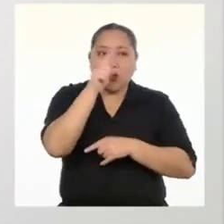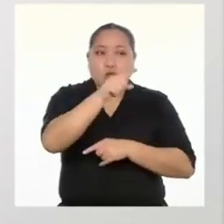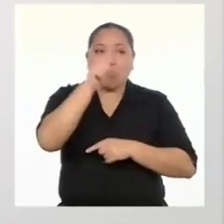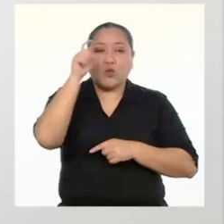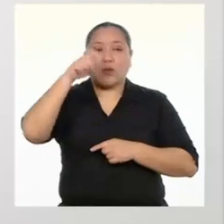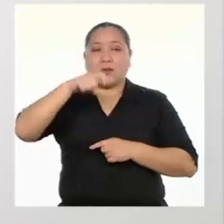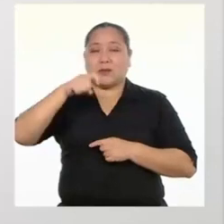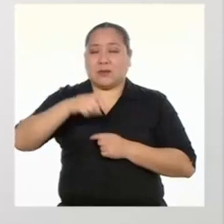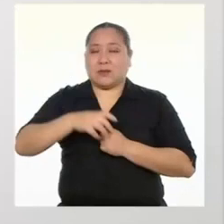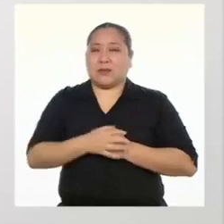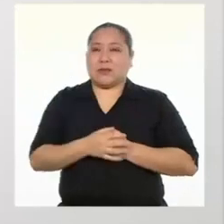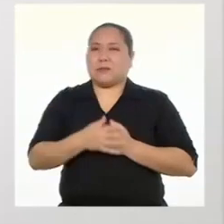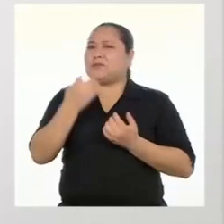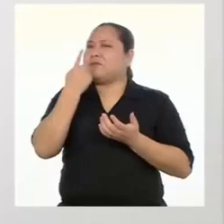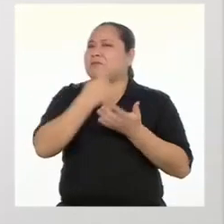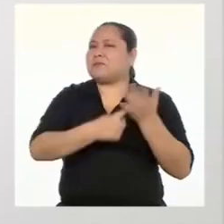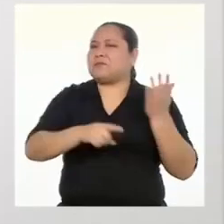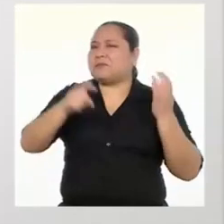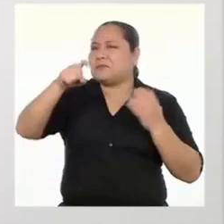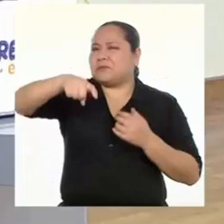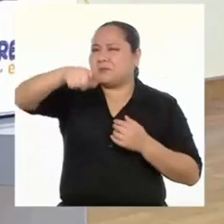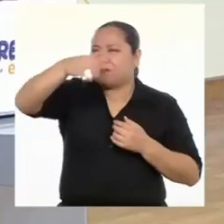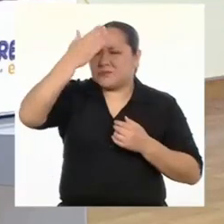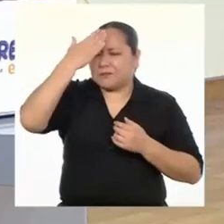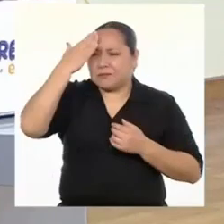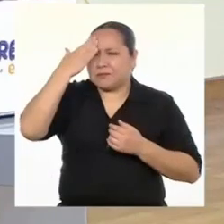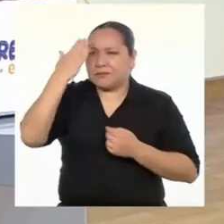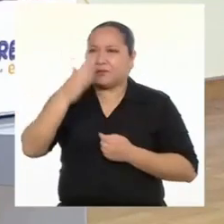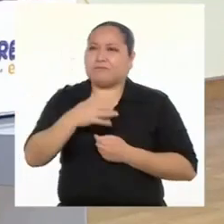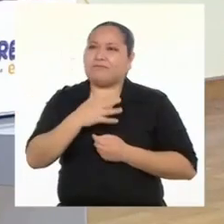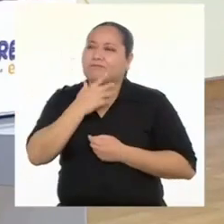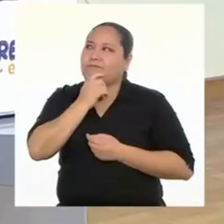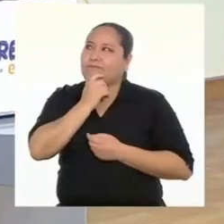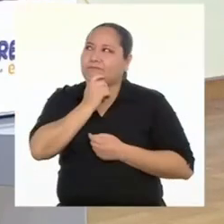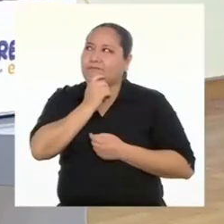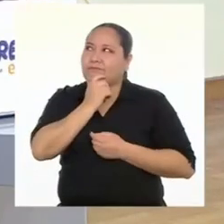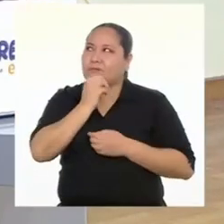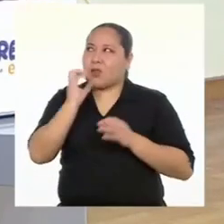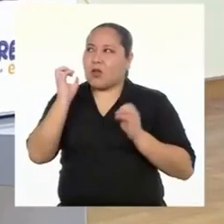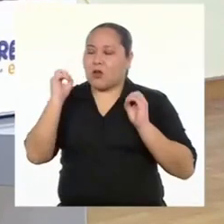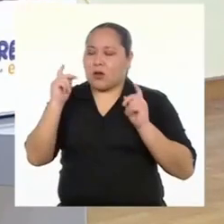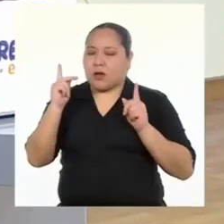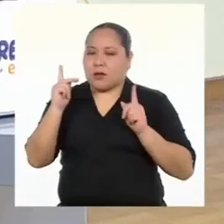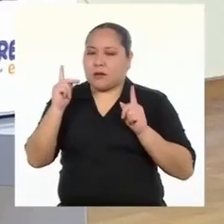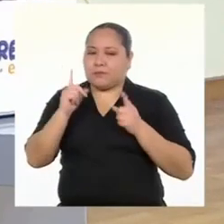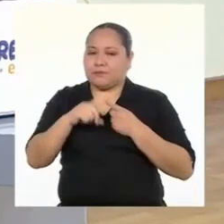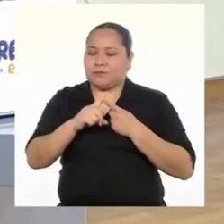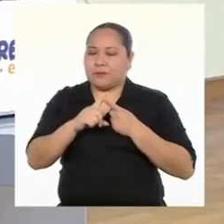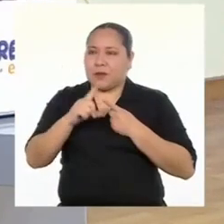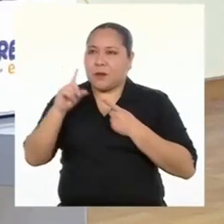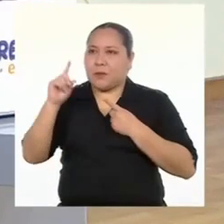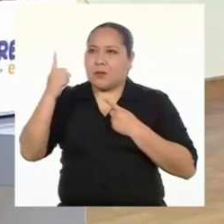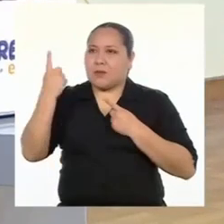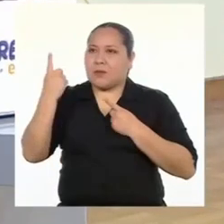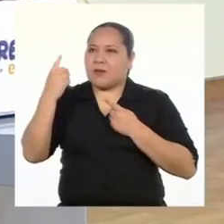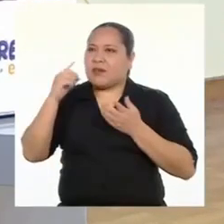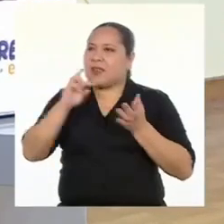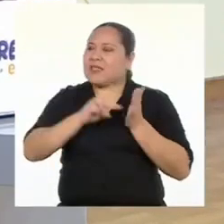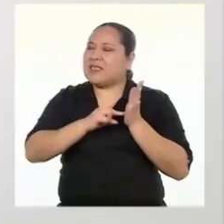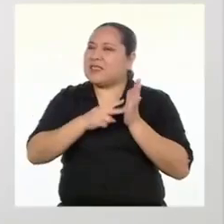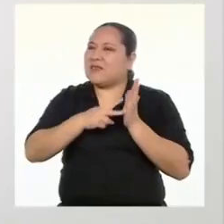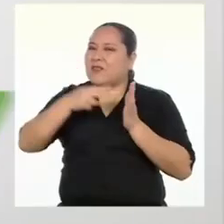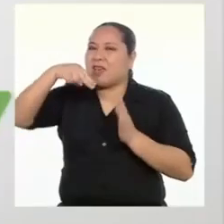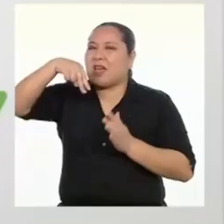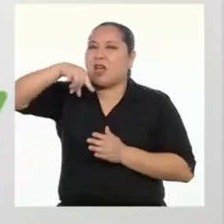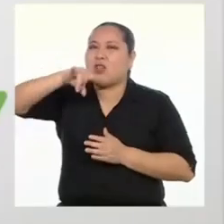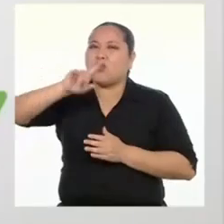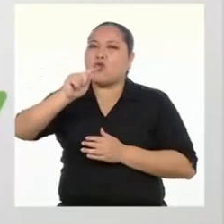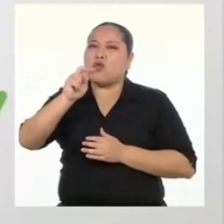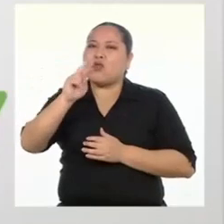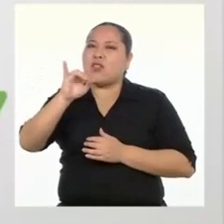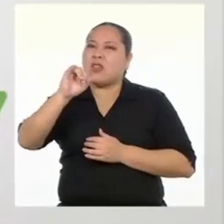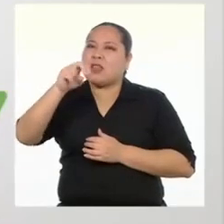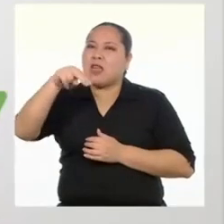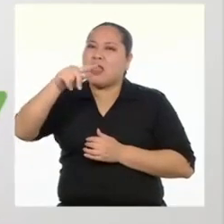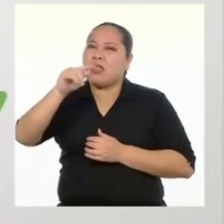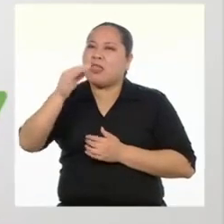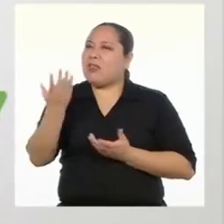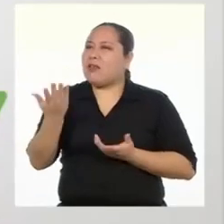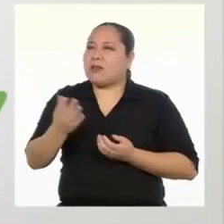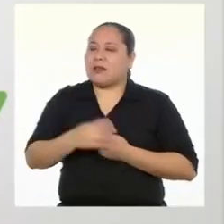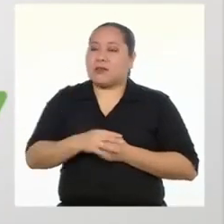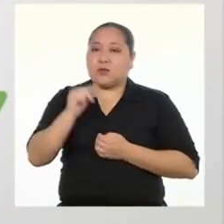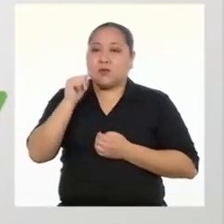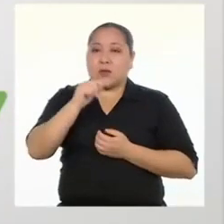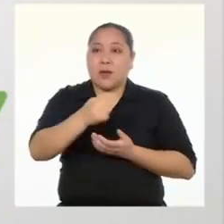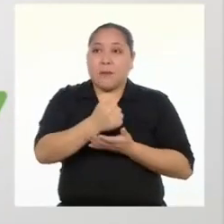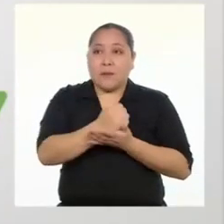lo necesites. ¿Qué necesitas saber? Bueno, en primer lugar, ¿qué es un nutriente? Un nutriente es